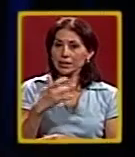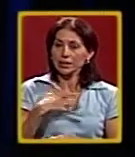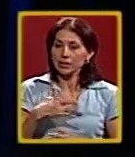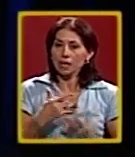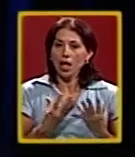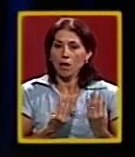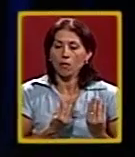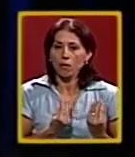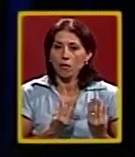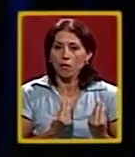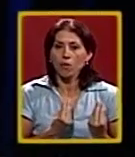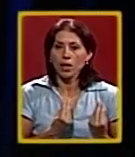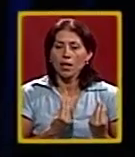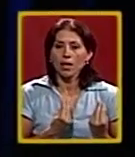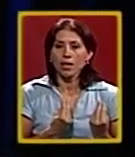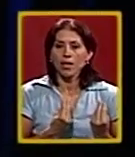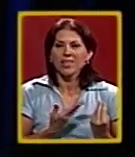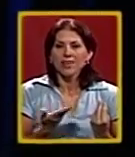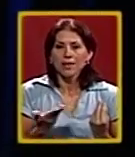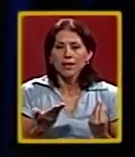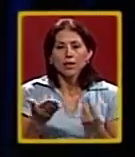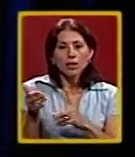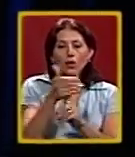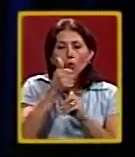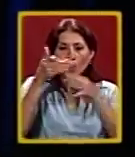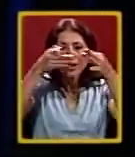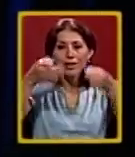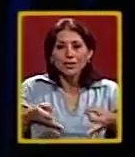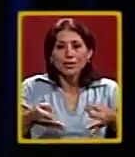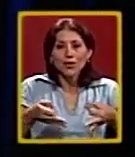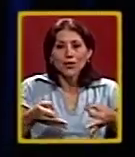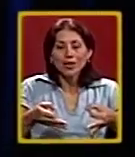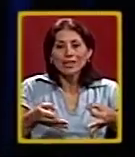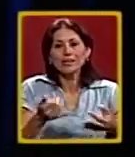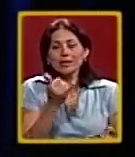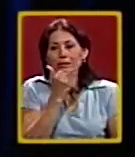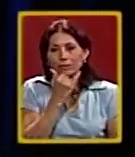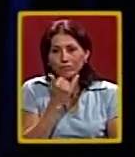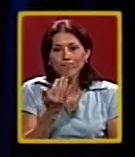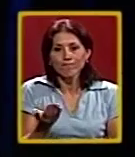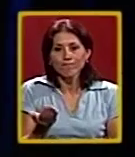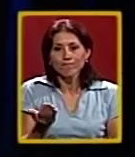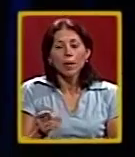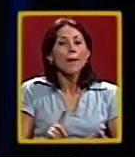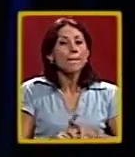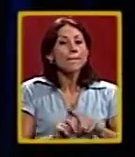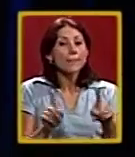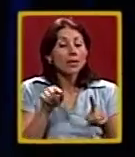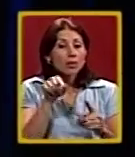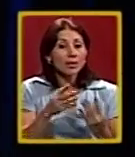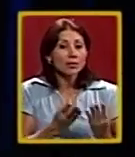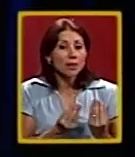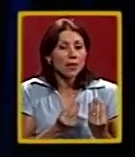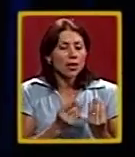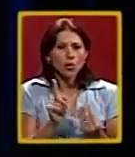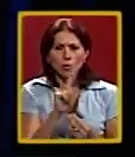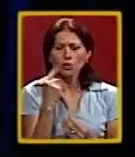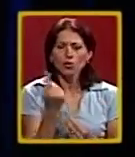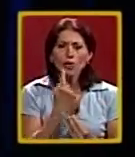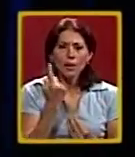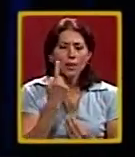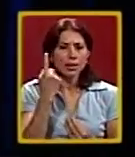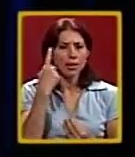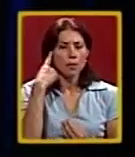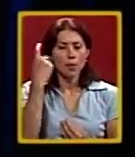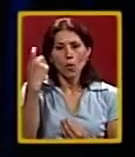uno de tomar decisiones y no tomarlas bien. Pero ese miedo no se daba solo por ser